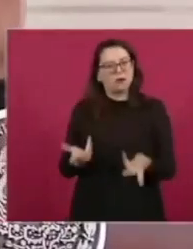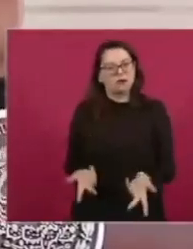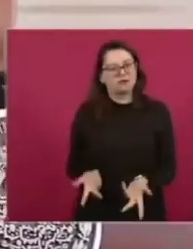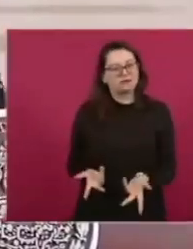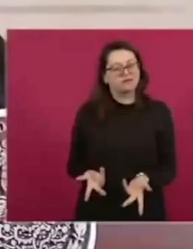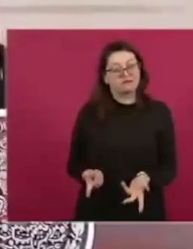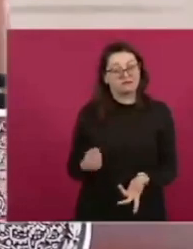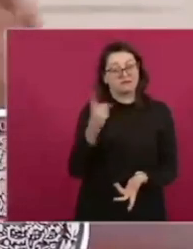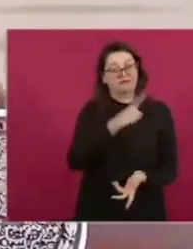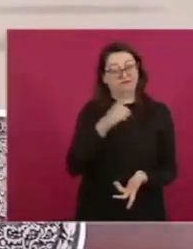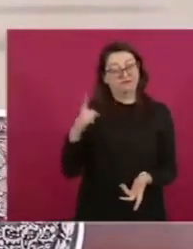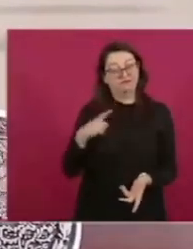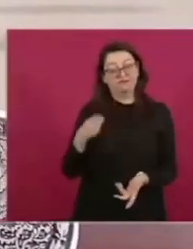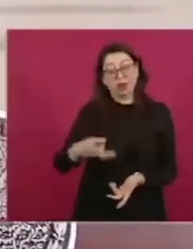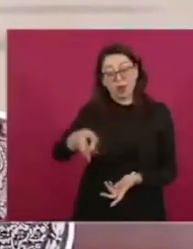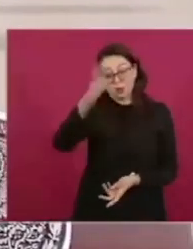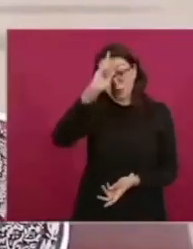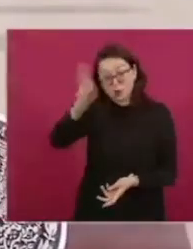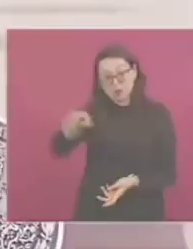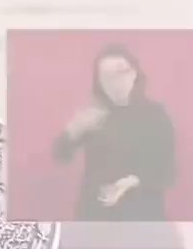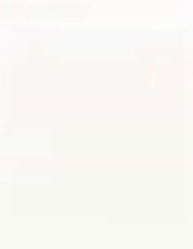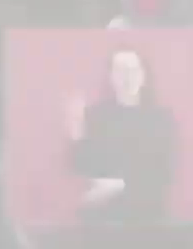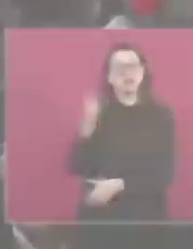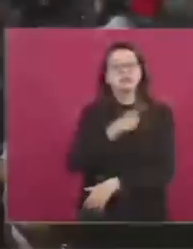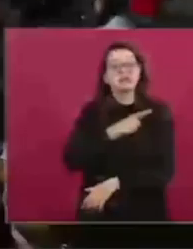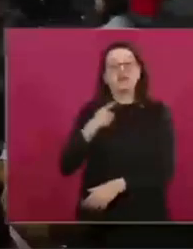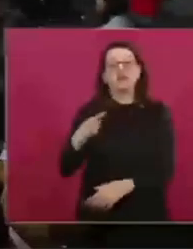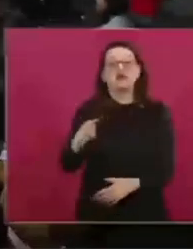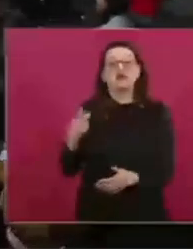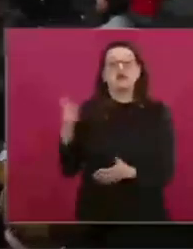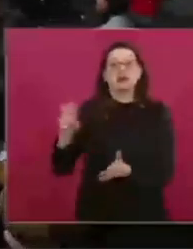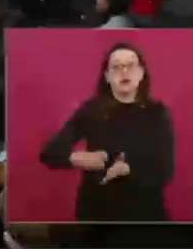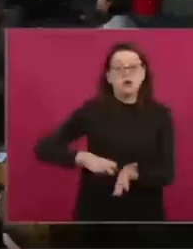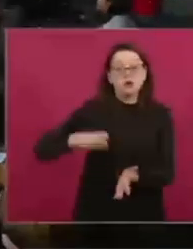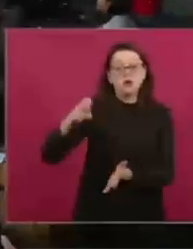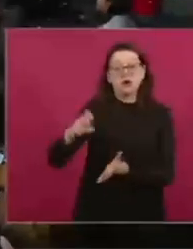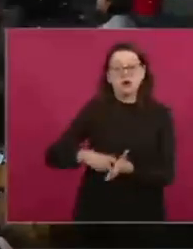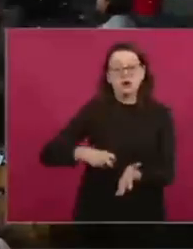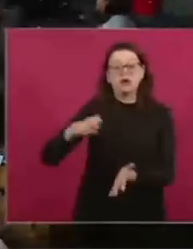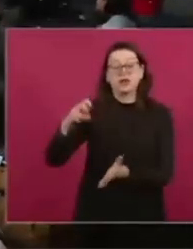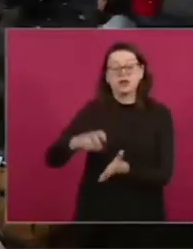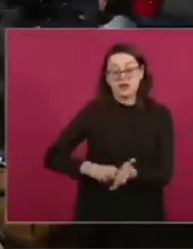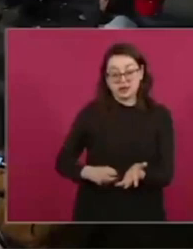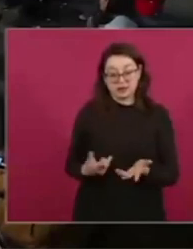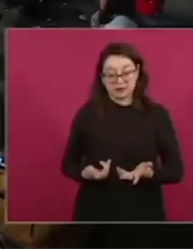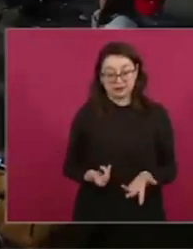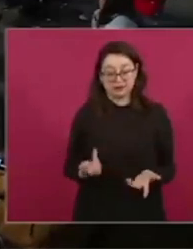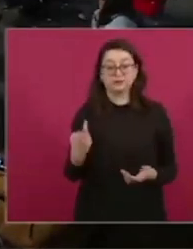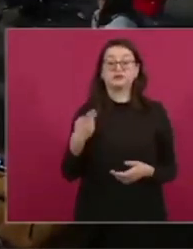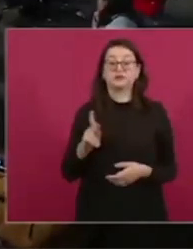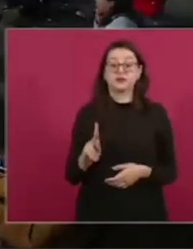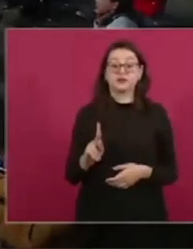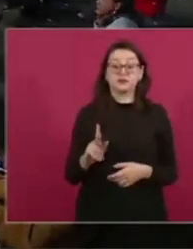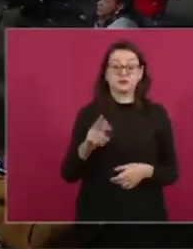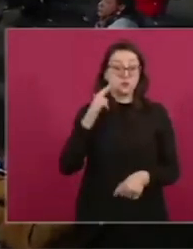contar después las boletas. Pero